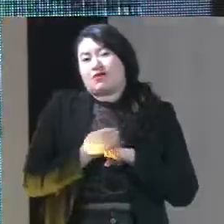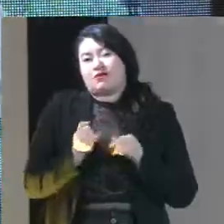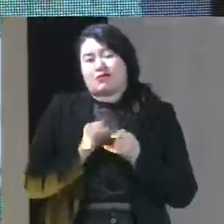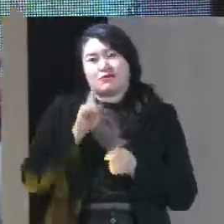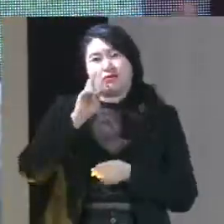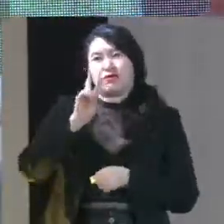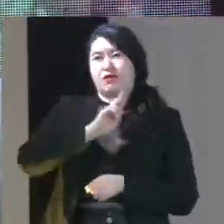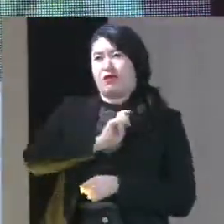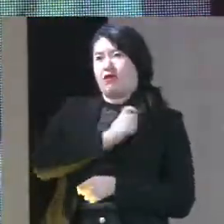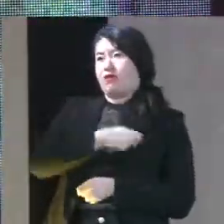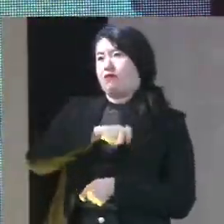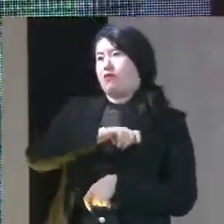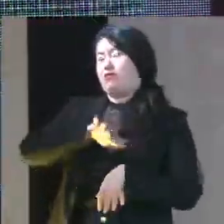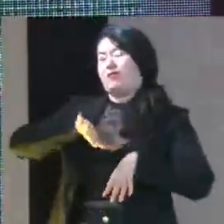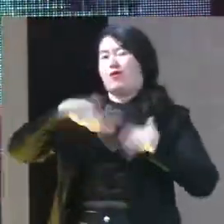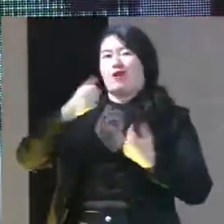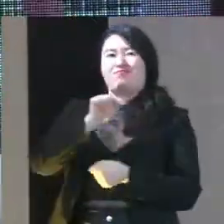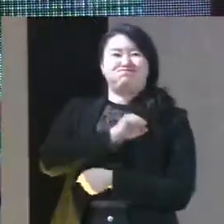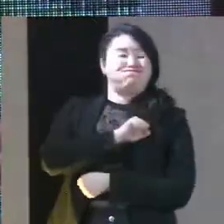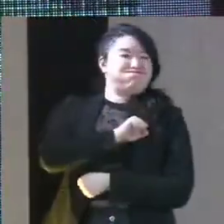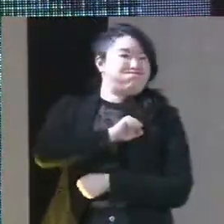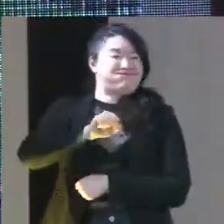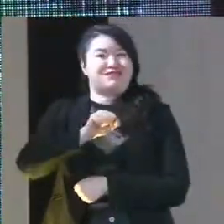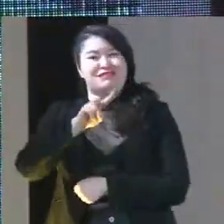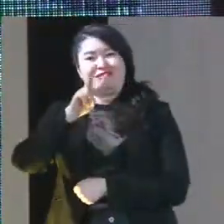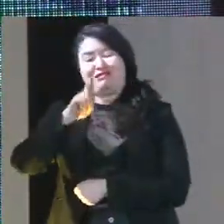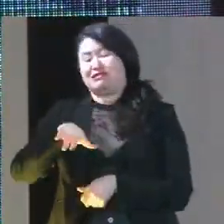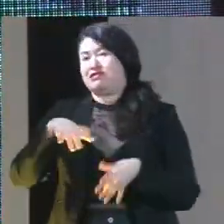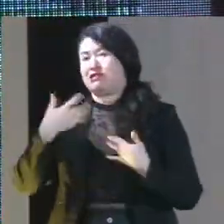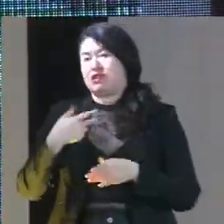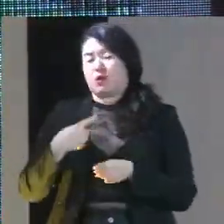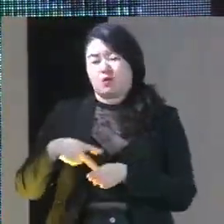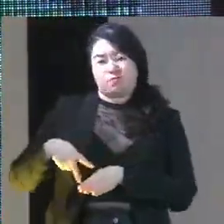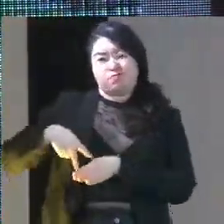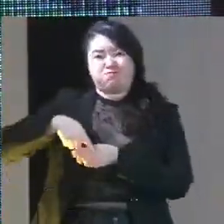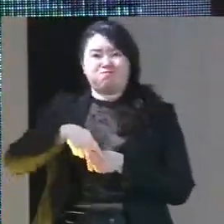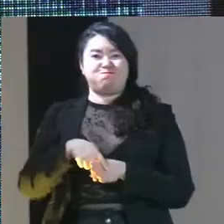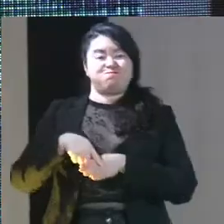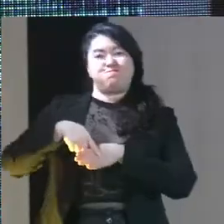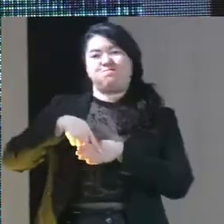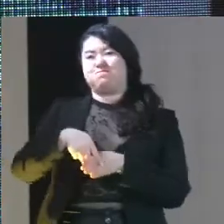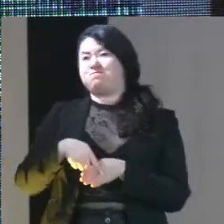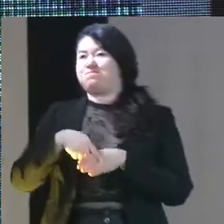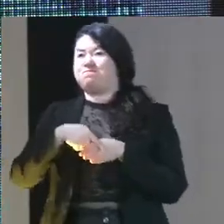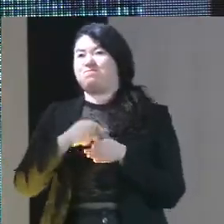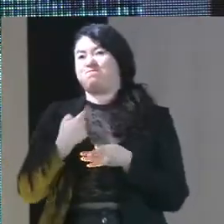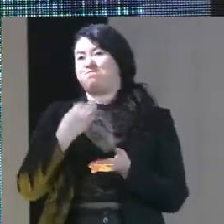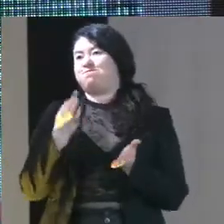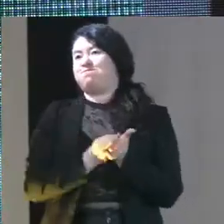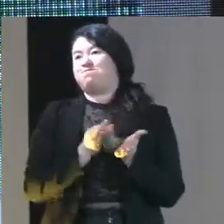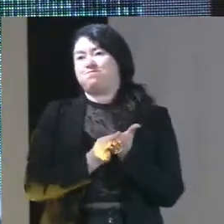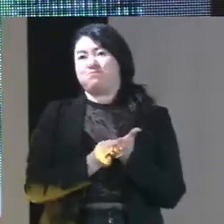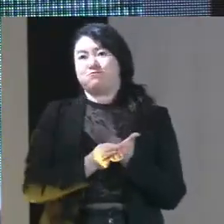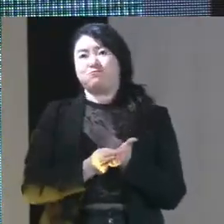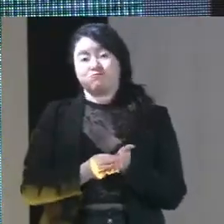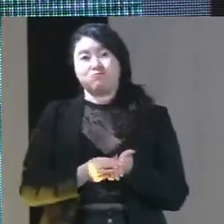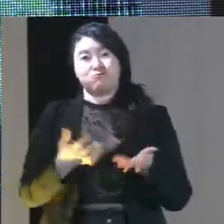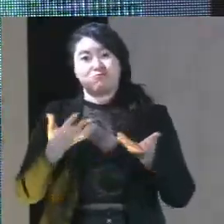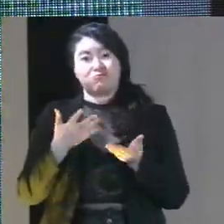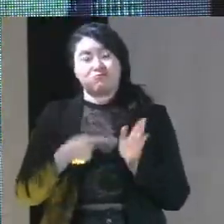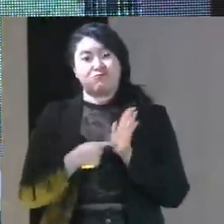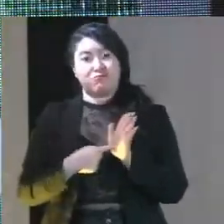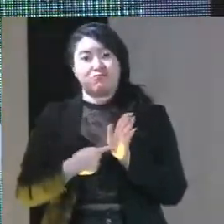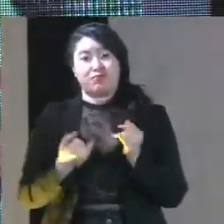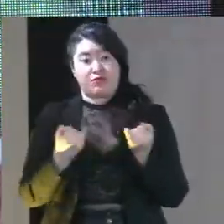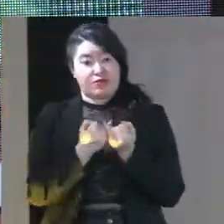puta montados en caballos y forrados de metal, y eso es lo que transmite. No necesita ser auténtico, no necesita ser como